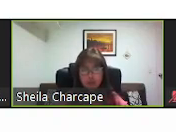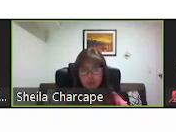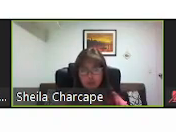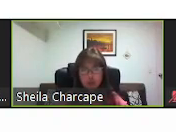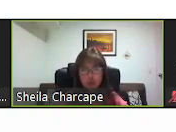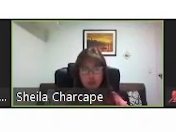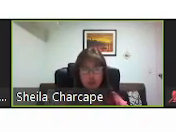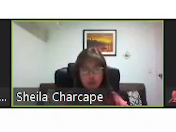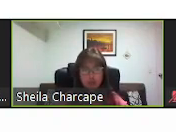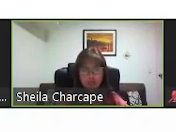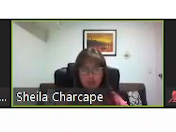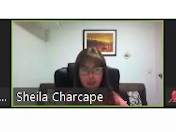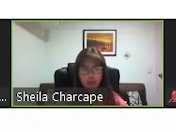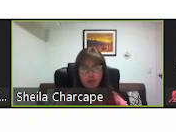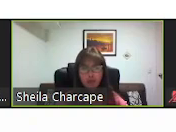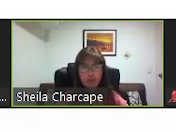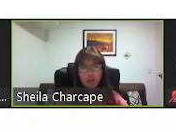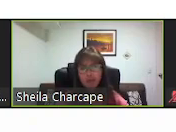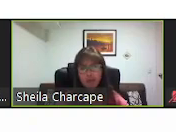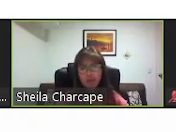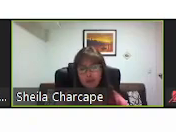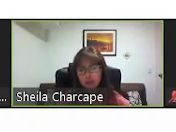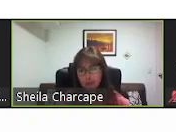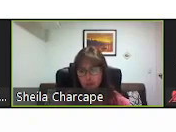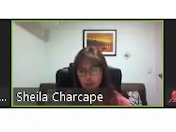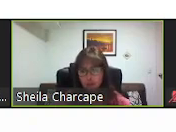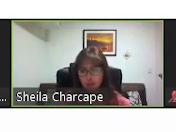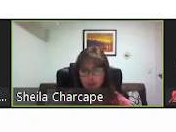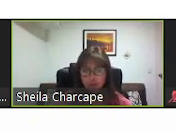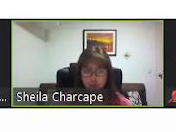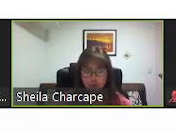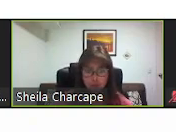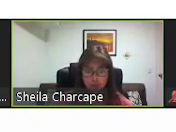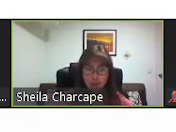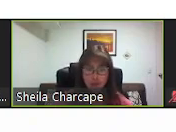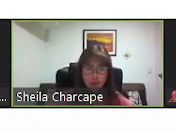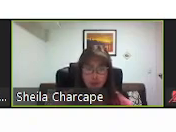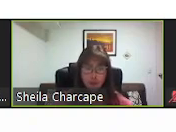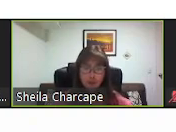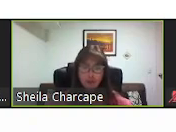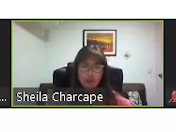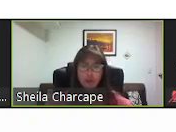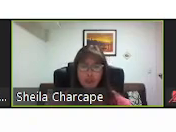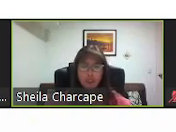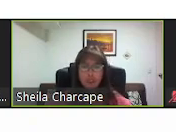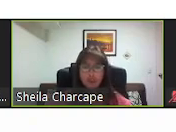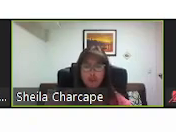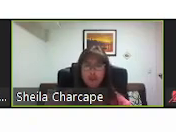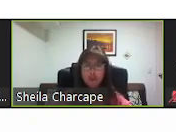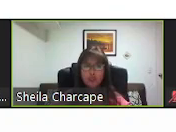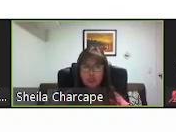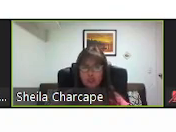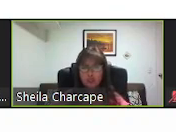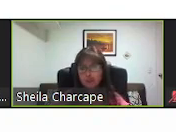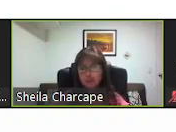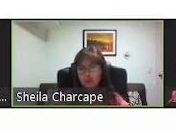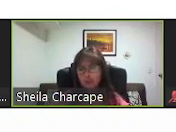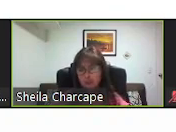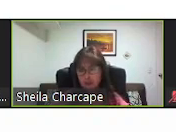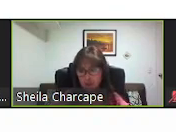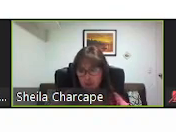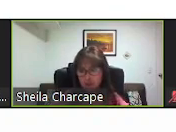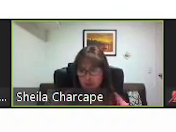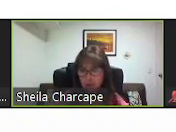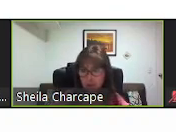instituciones en nuestro país que velan justamente por los niños, ¿no?, que sufren este tipo